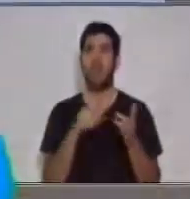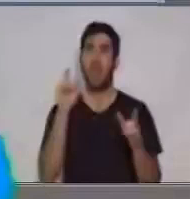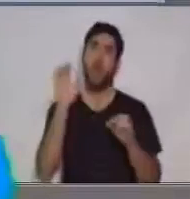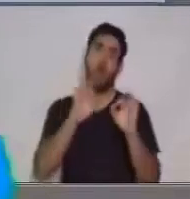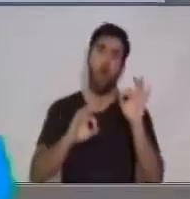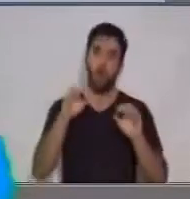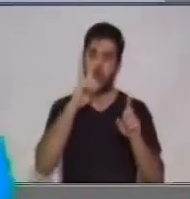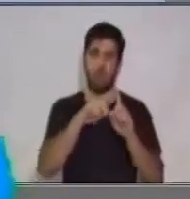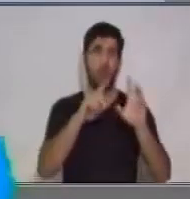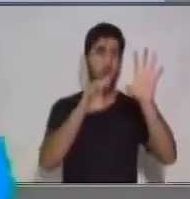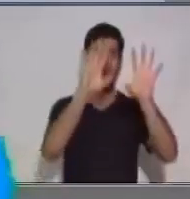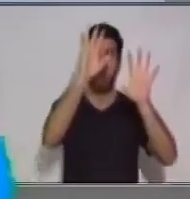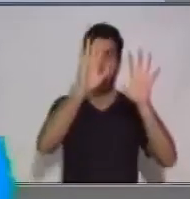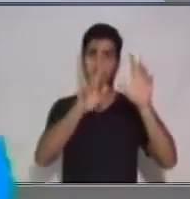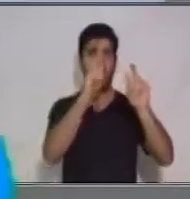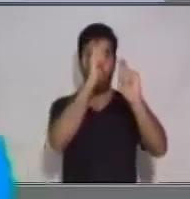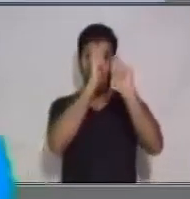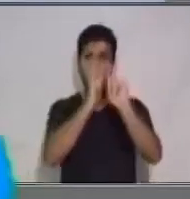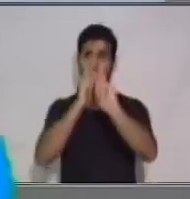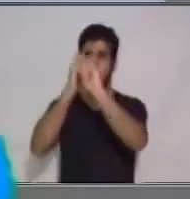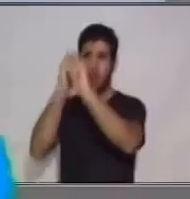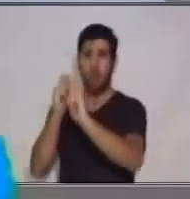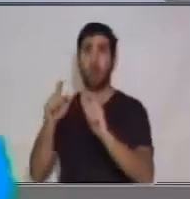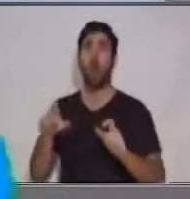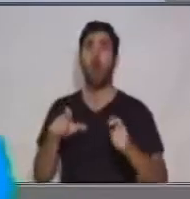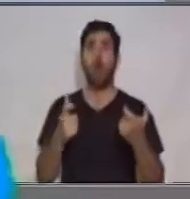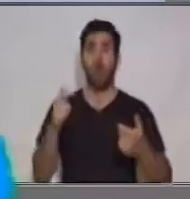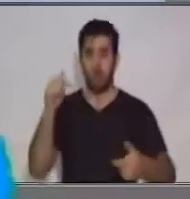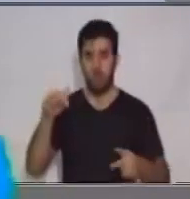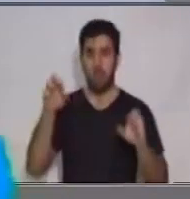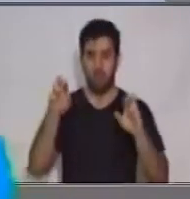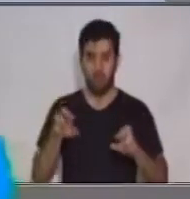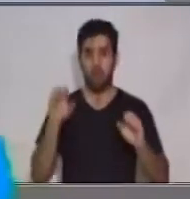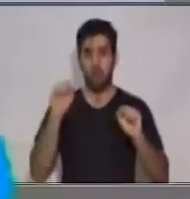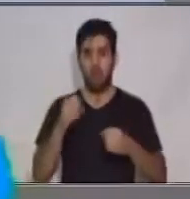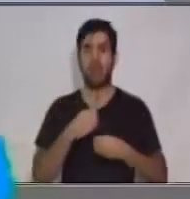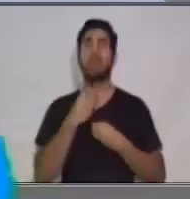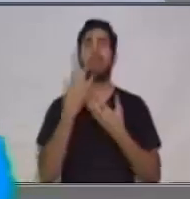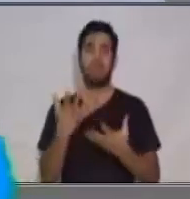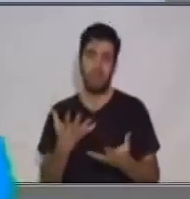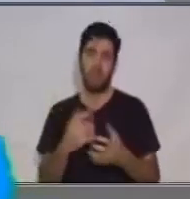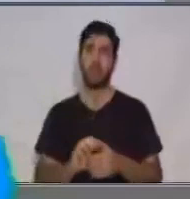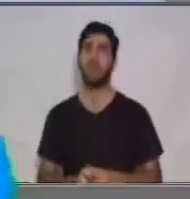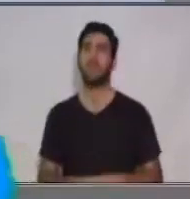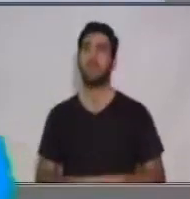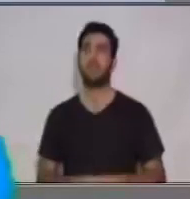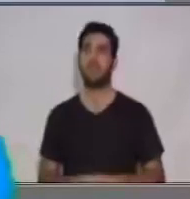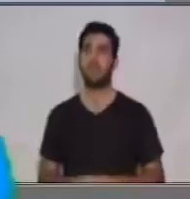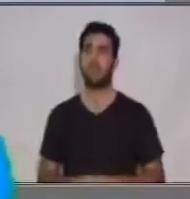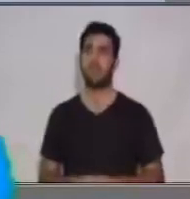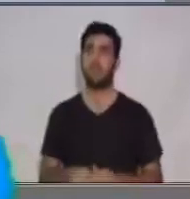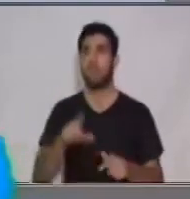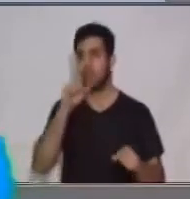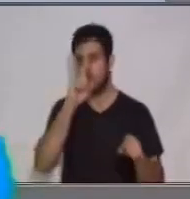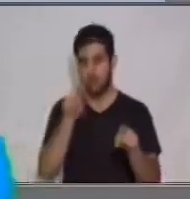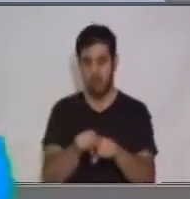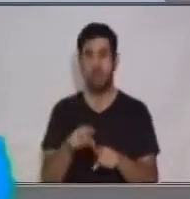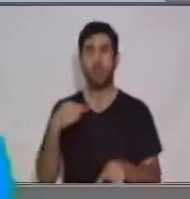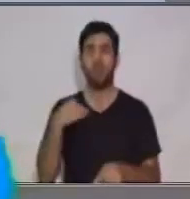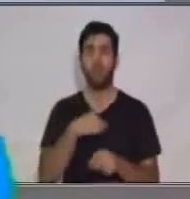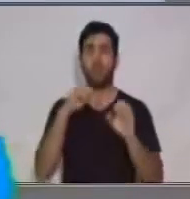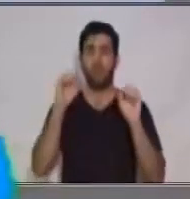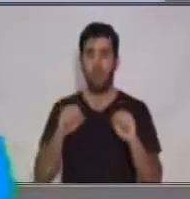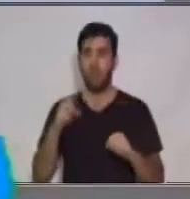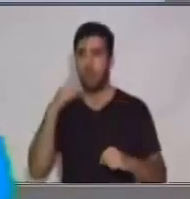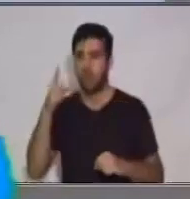monumentos como ellos pues expresaban este tipo de literatura. También podemos hablar del